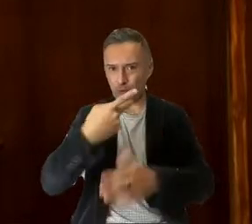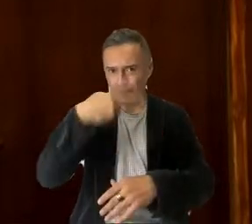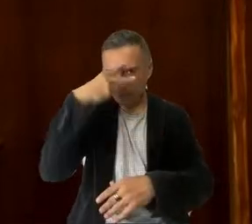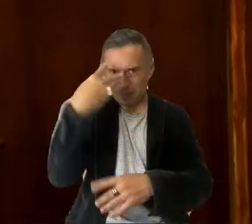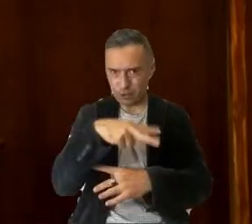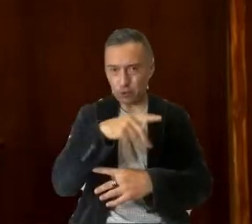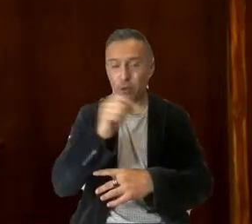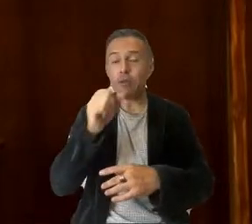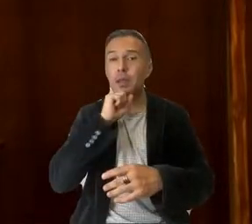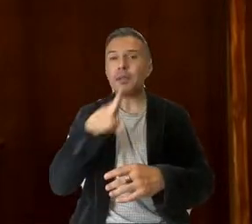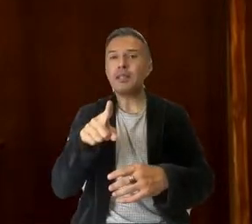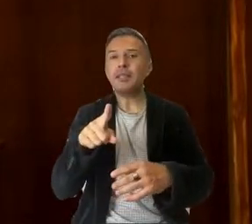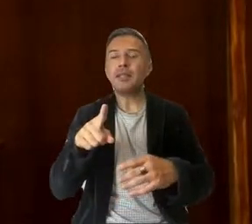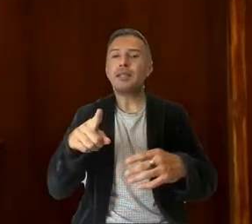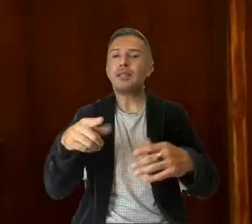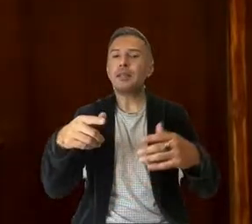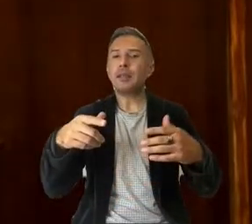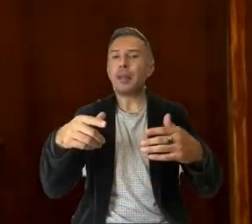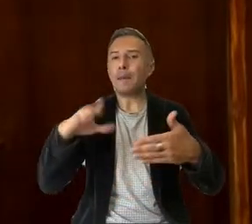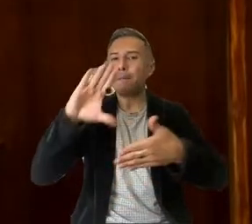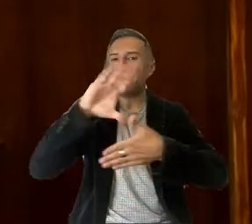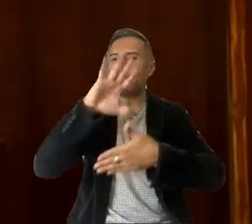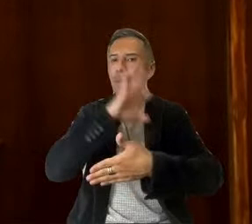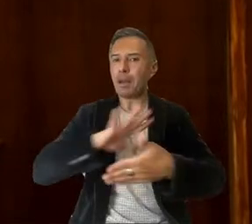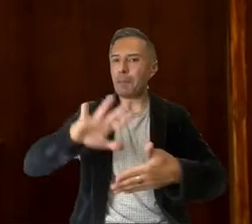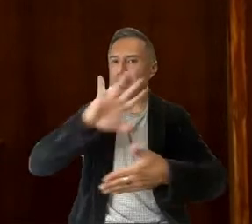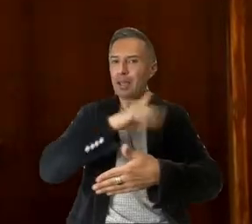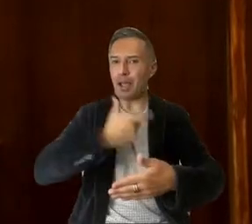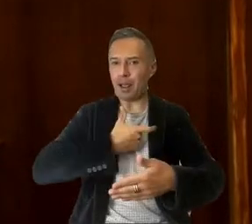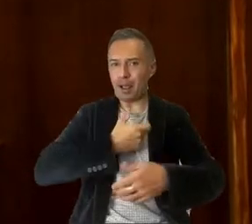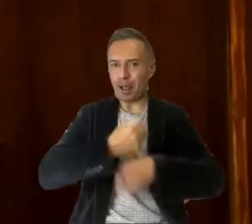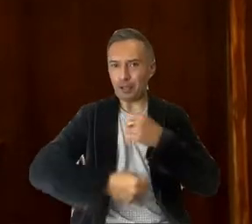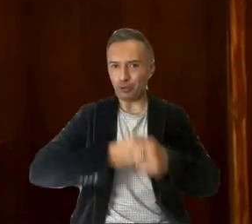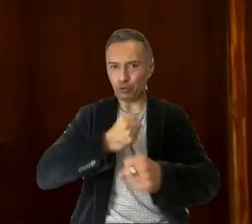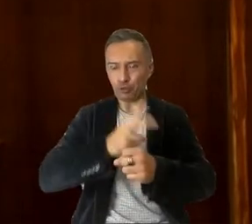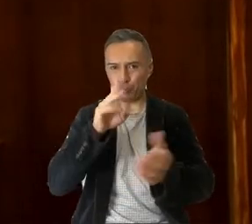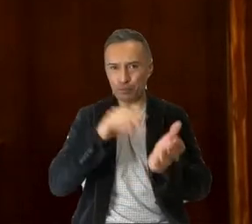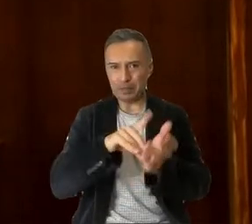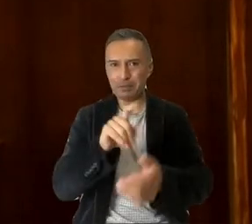medallista panamericana 2023.